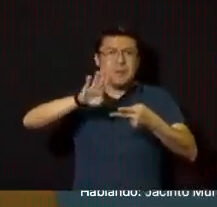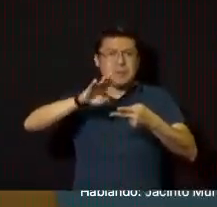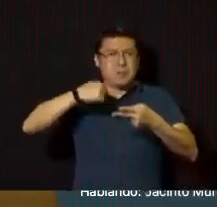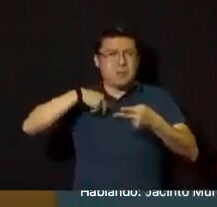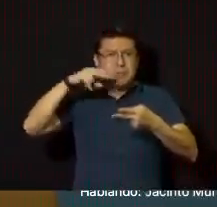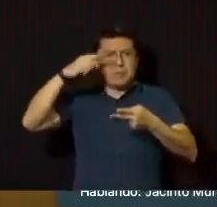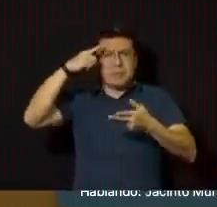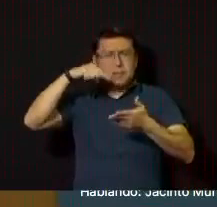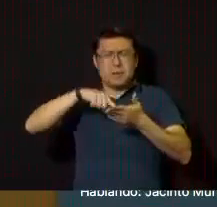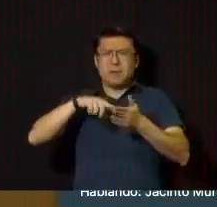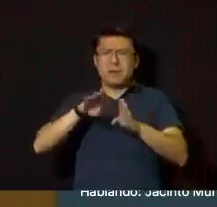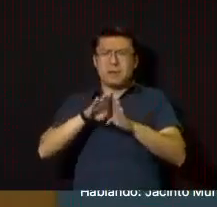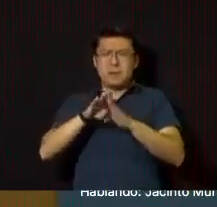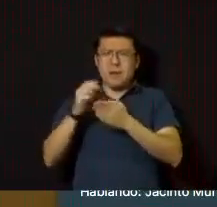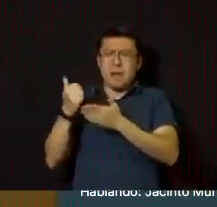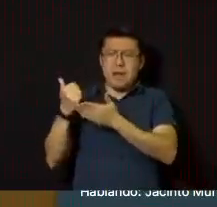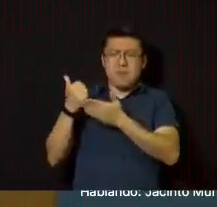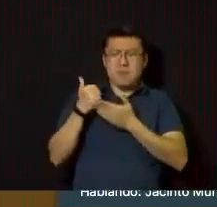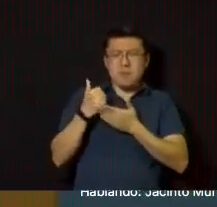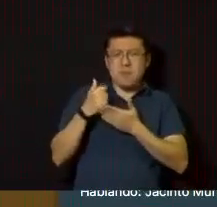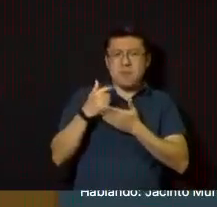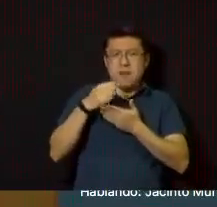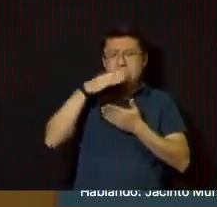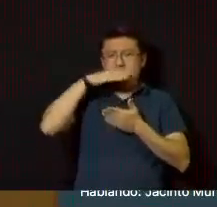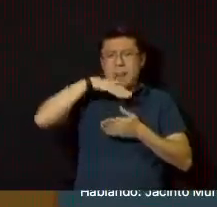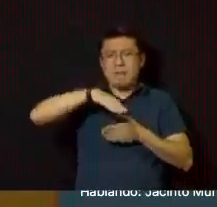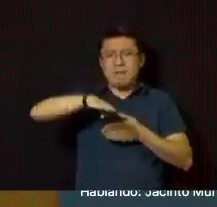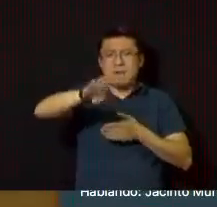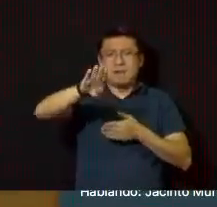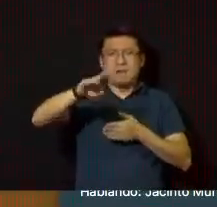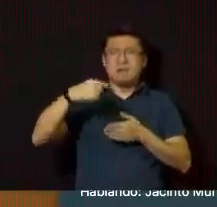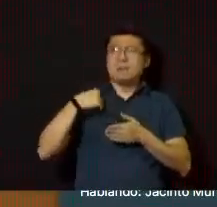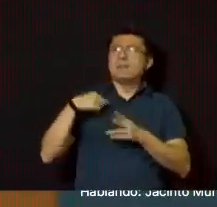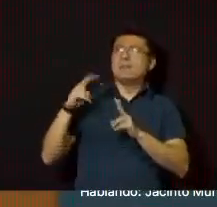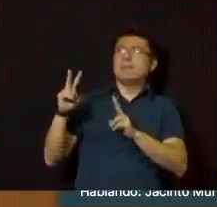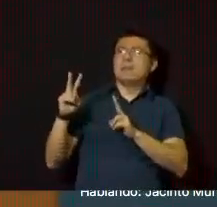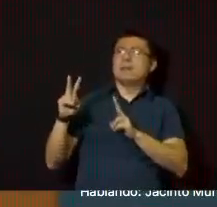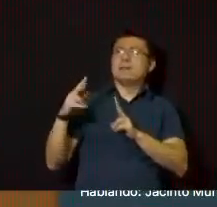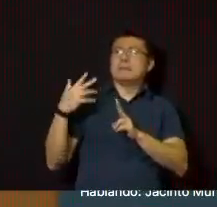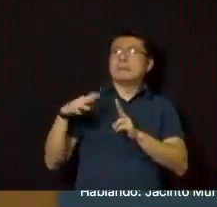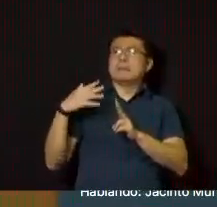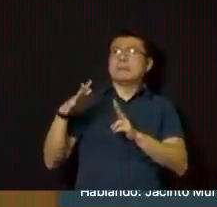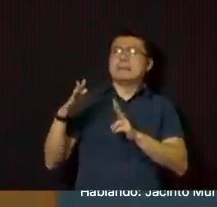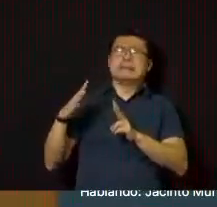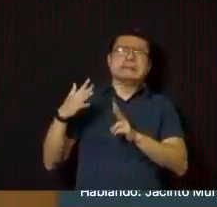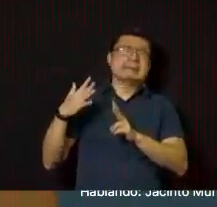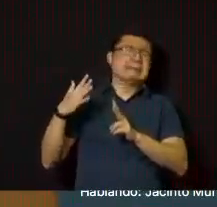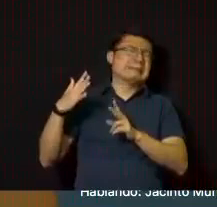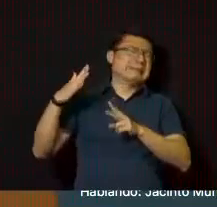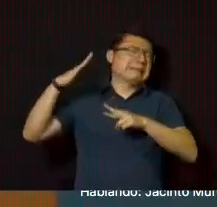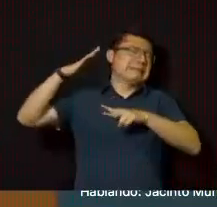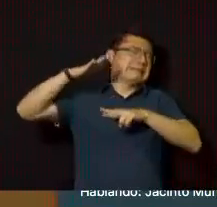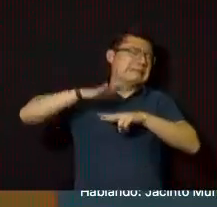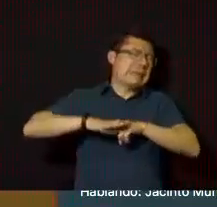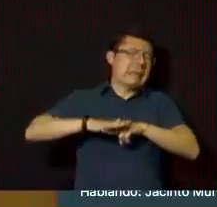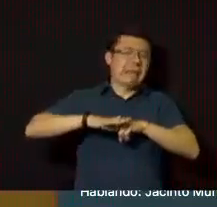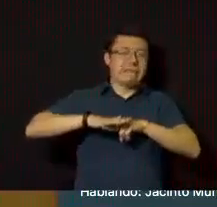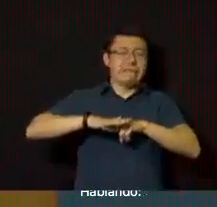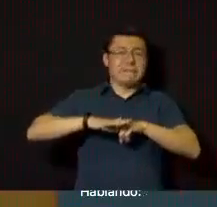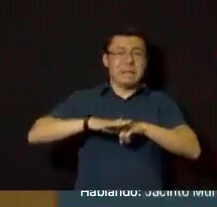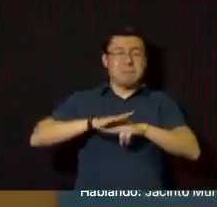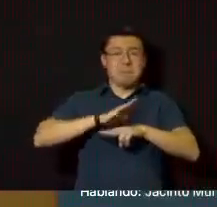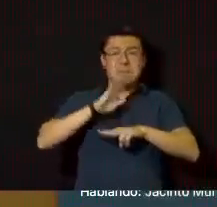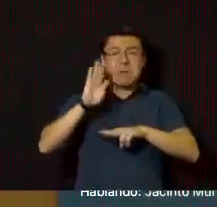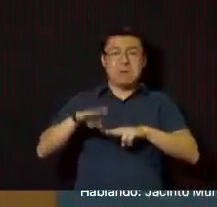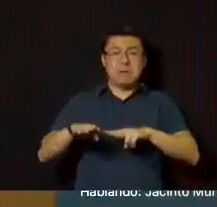piso y el elefante salió. Y cuando yo vi el elefante, yo decía, ahora me va a destripar este elefante porque lo veía así. Y